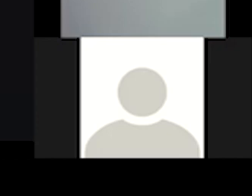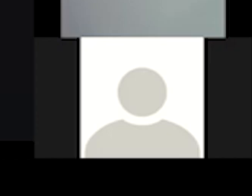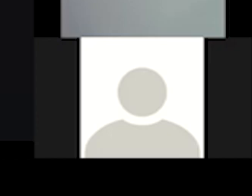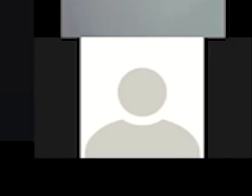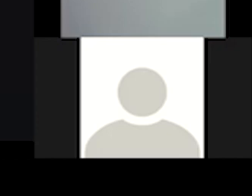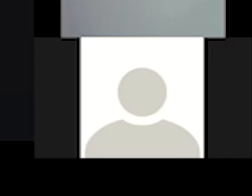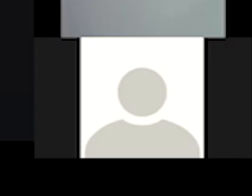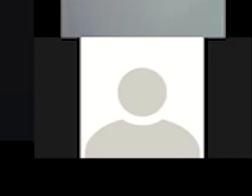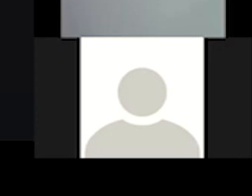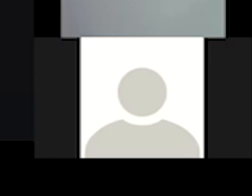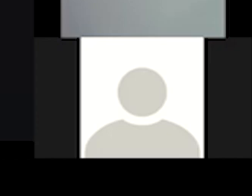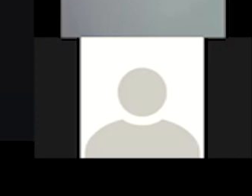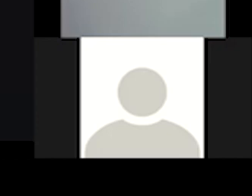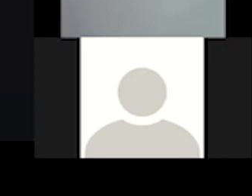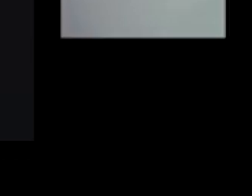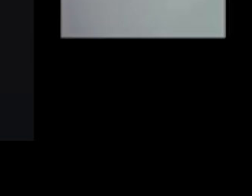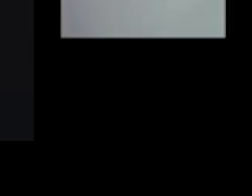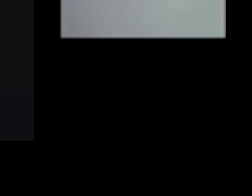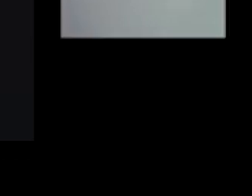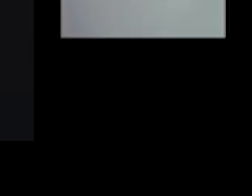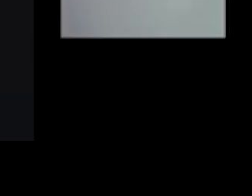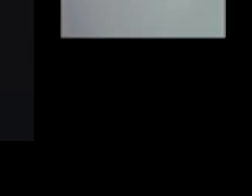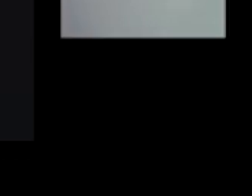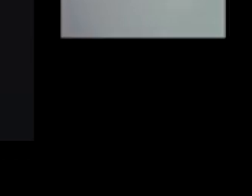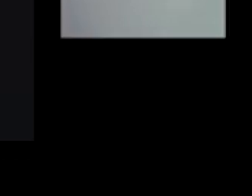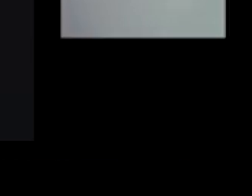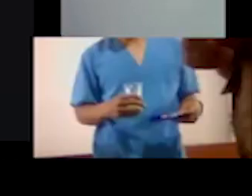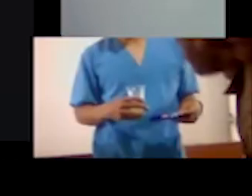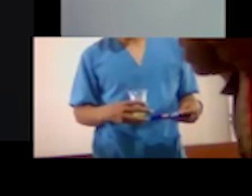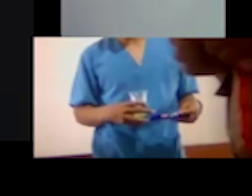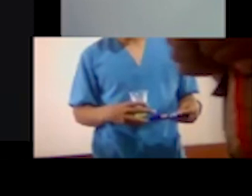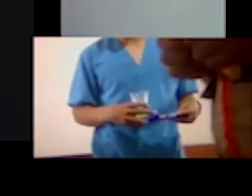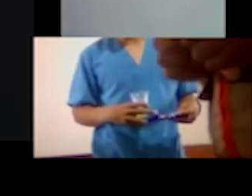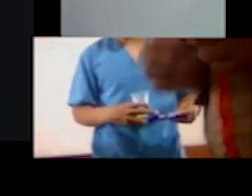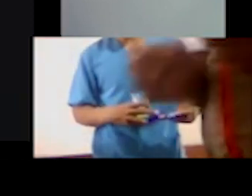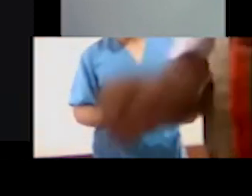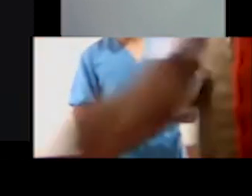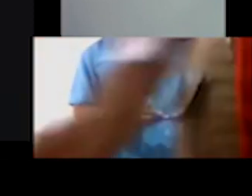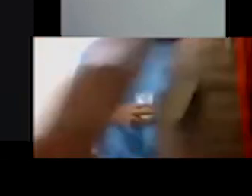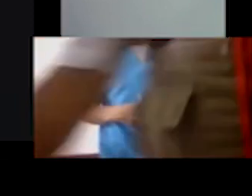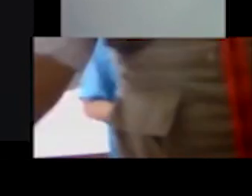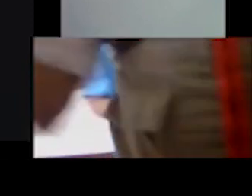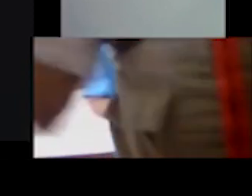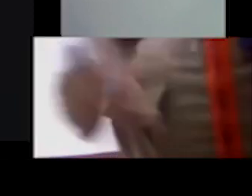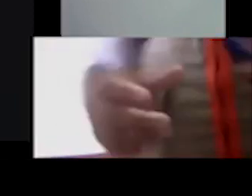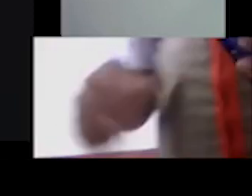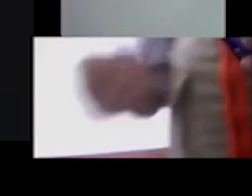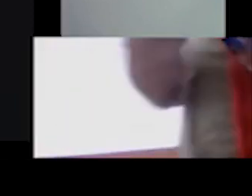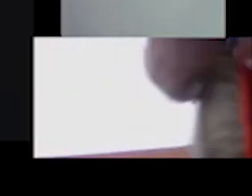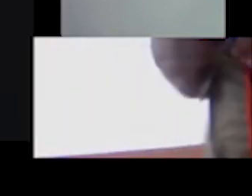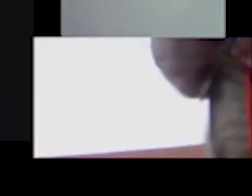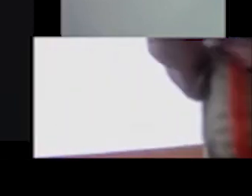que pierde conocimiento, pero busca dónde caer en forma adecuada para no golpearse tanto.